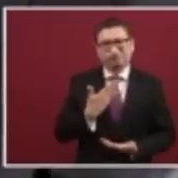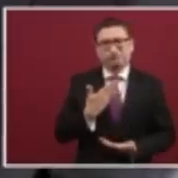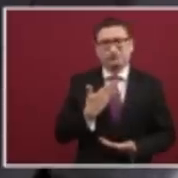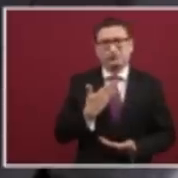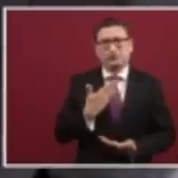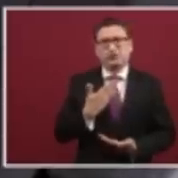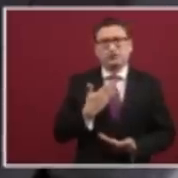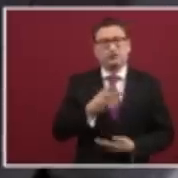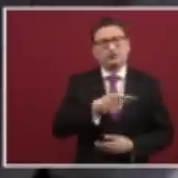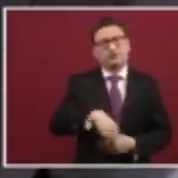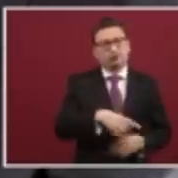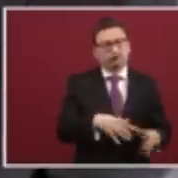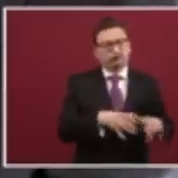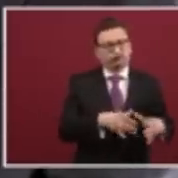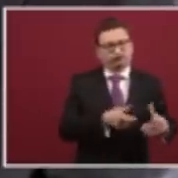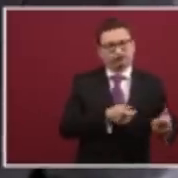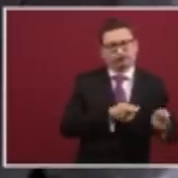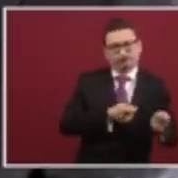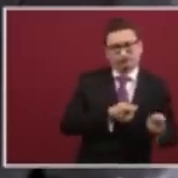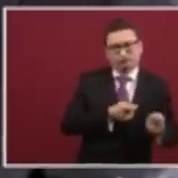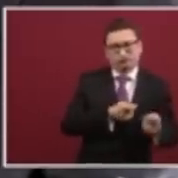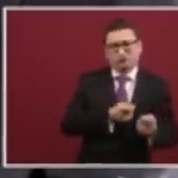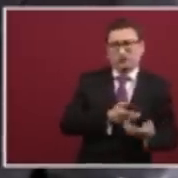los conservadores avasallan.